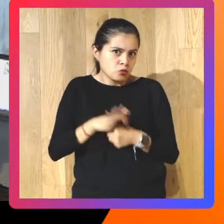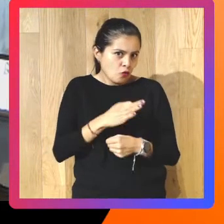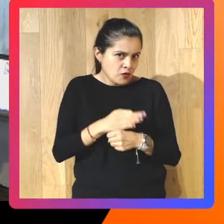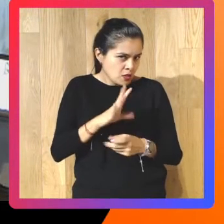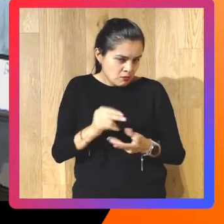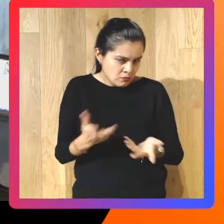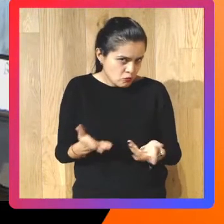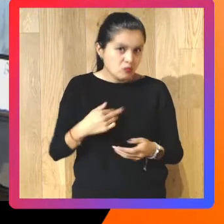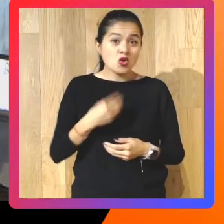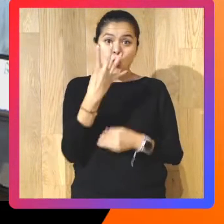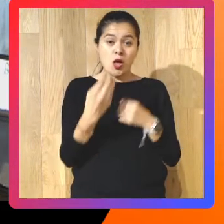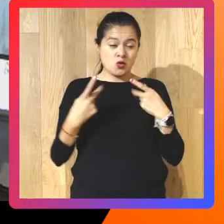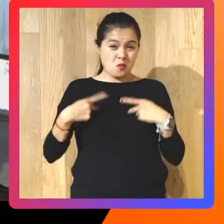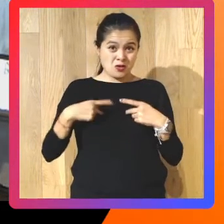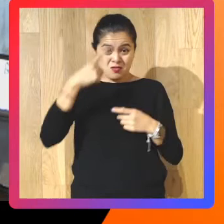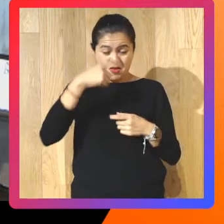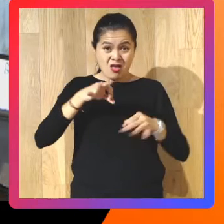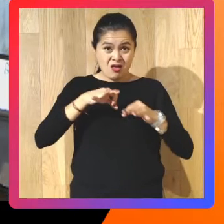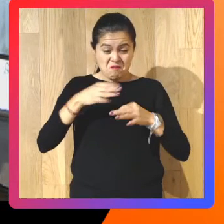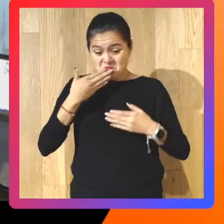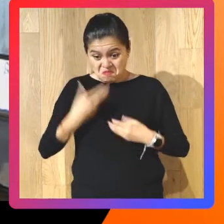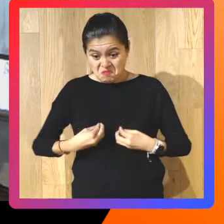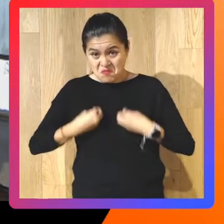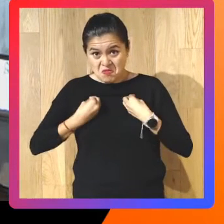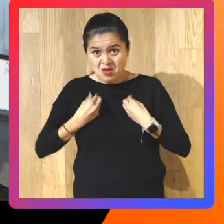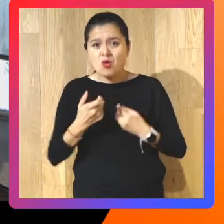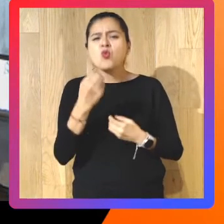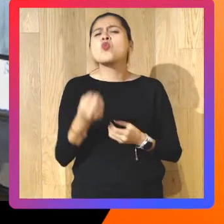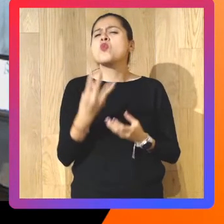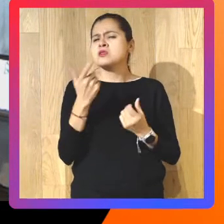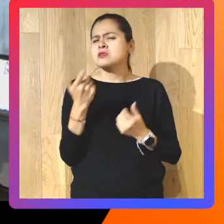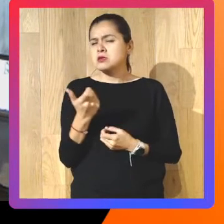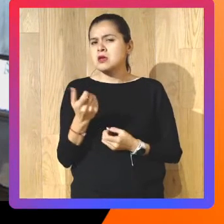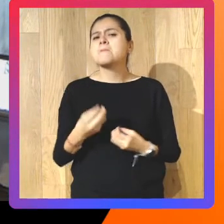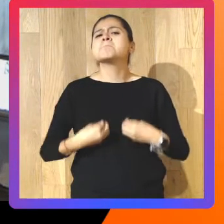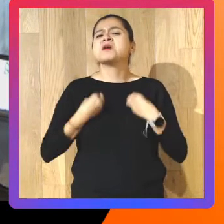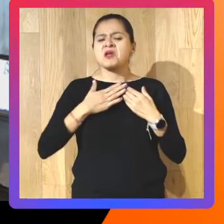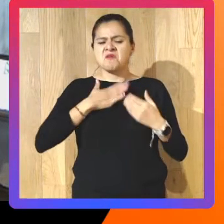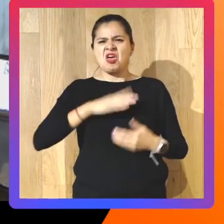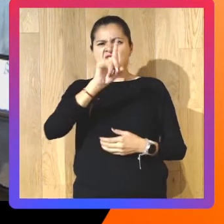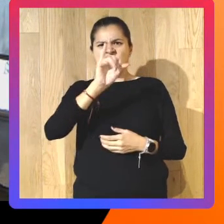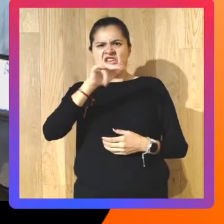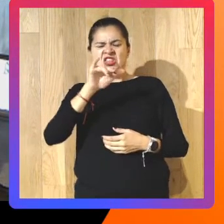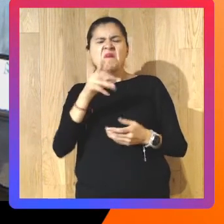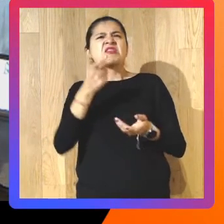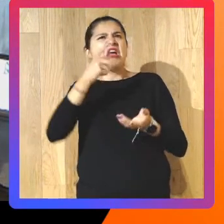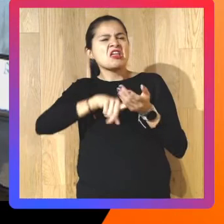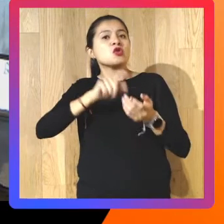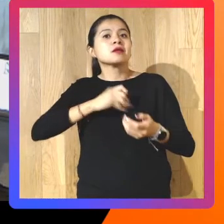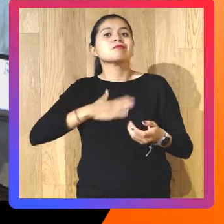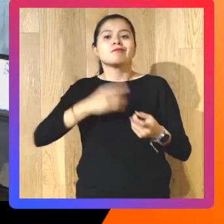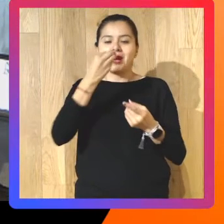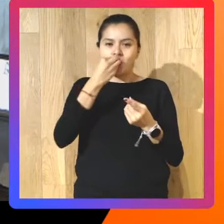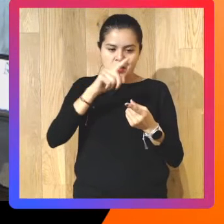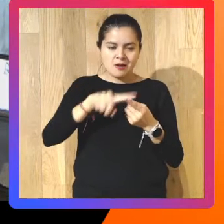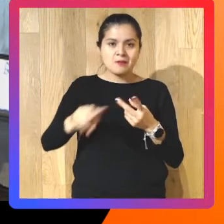cuánto necesita una familia de 4 personas para vivir dignamente. ¿Qué significa vivir dignamente? Bueno, pues que tengan para comer, que